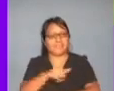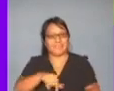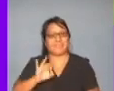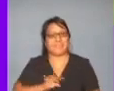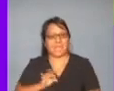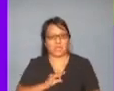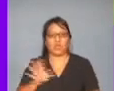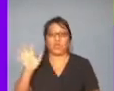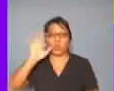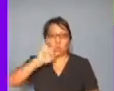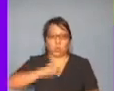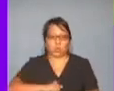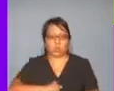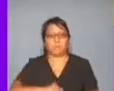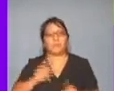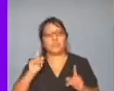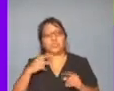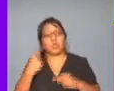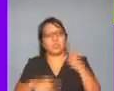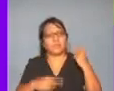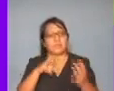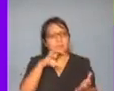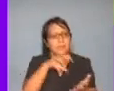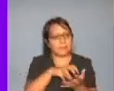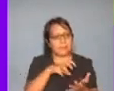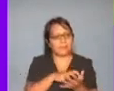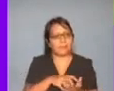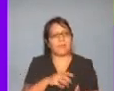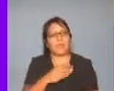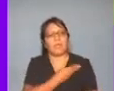está todos los días de la semana. Flybondi está casi duplicando